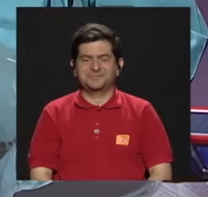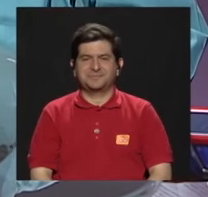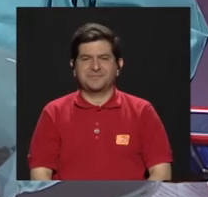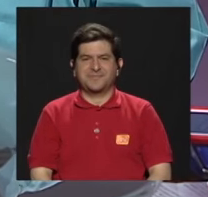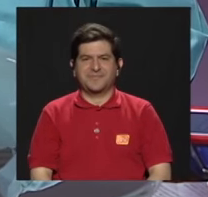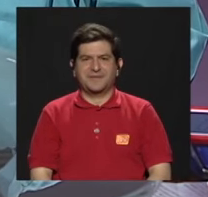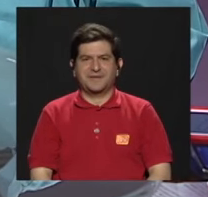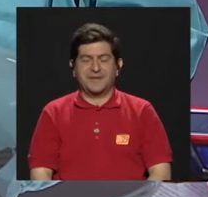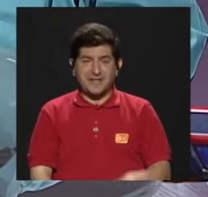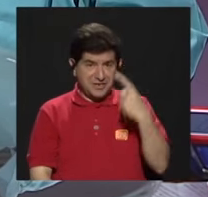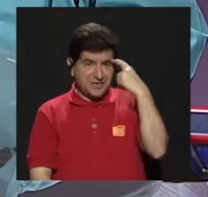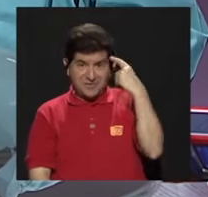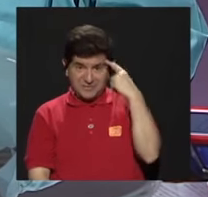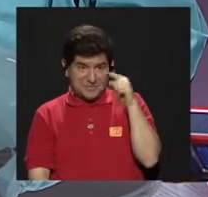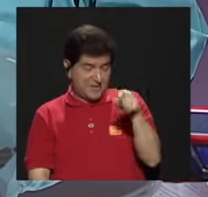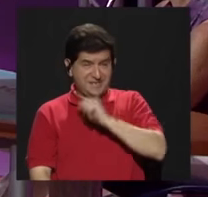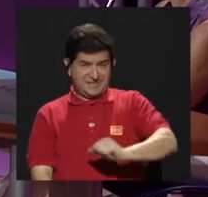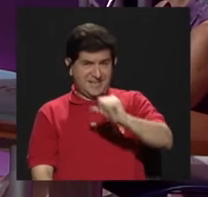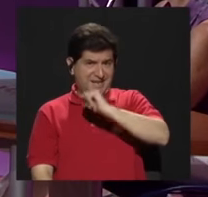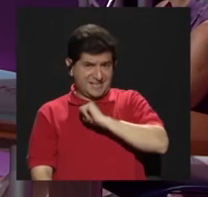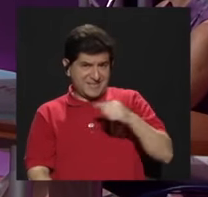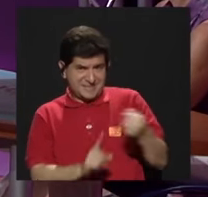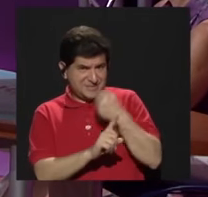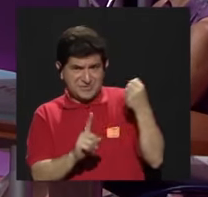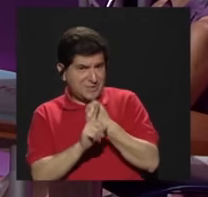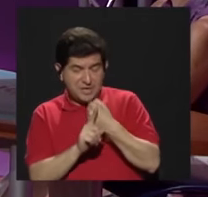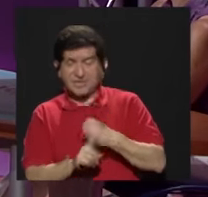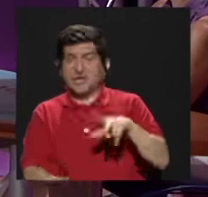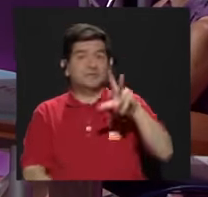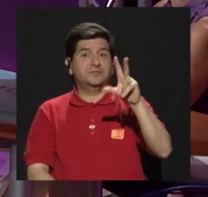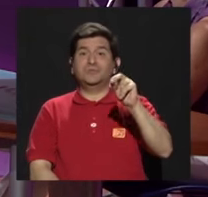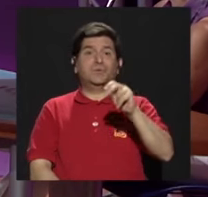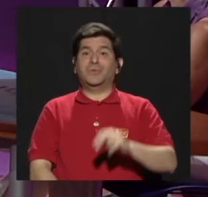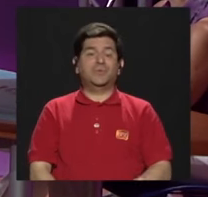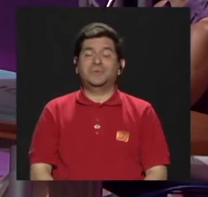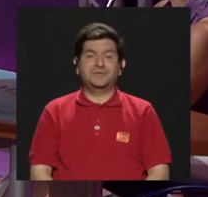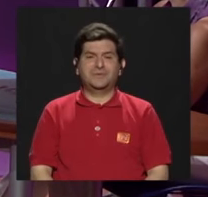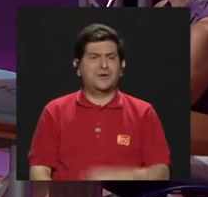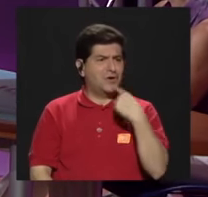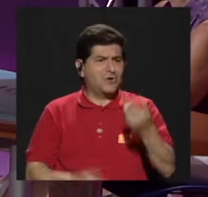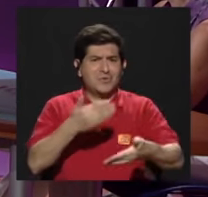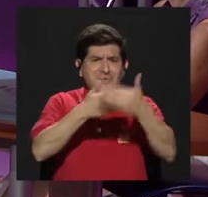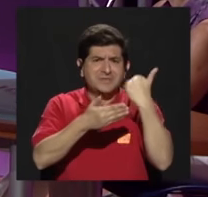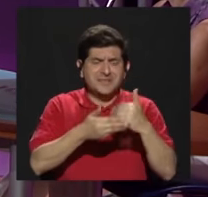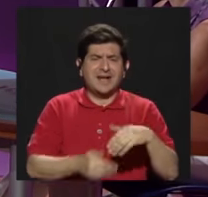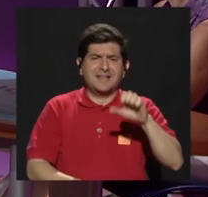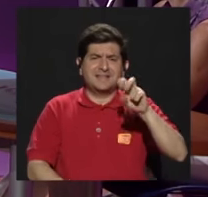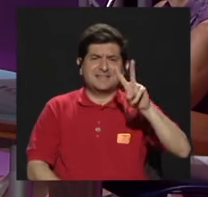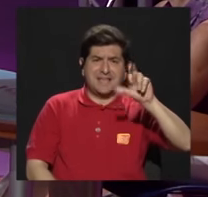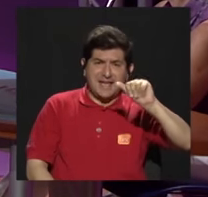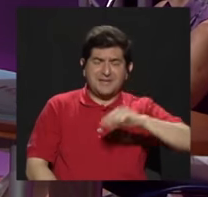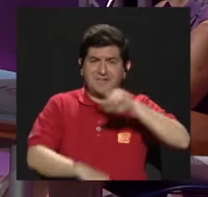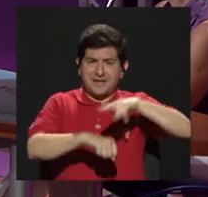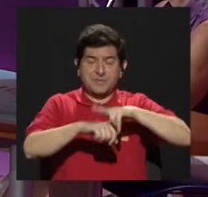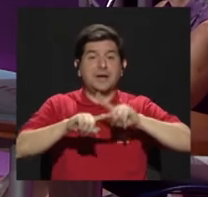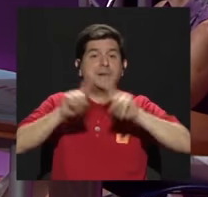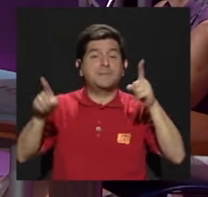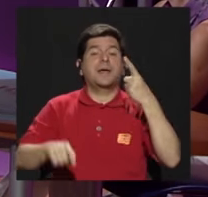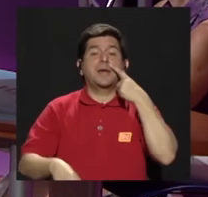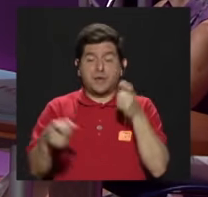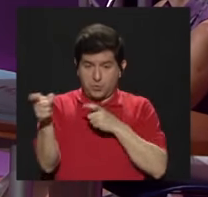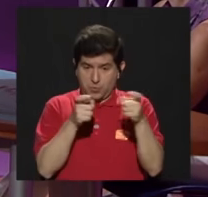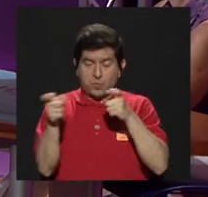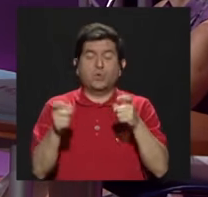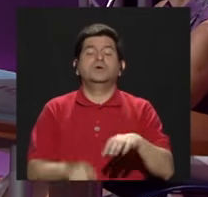Entonces, no se considera esa actitud como violencia. No. Pero, es como decía Eva, natural. Pero sí. Desde patriarcado sí es